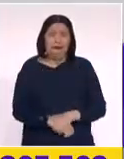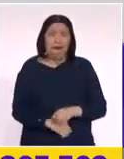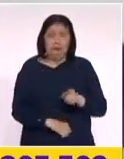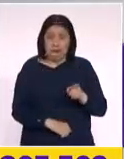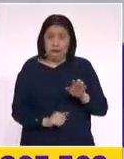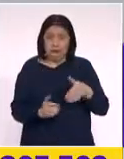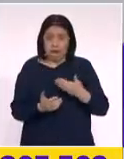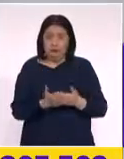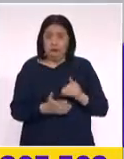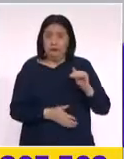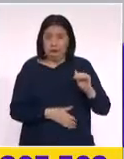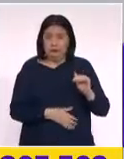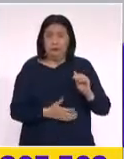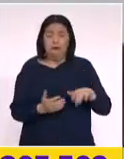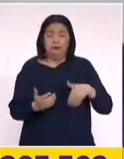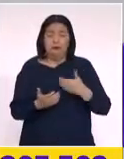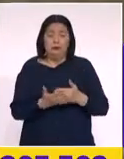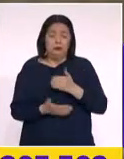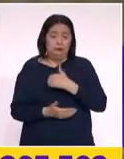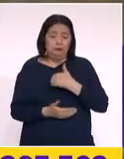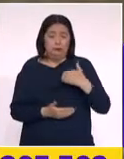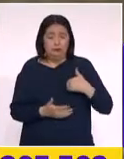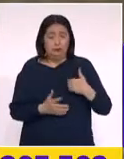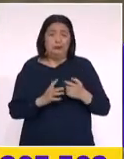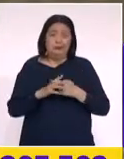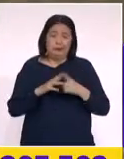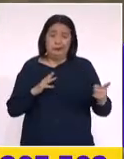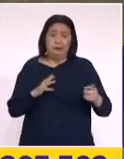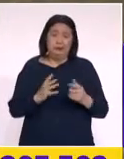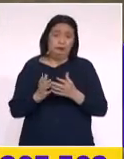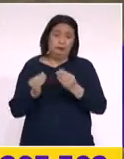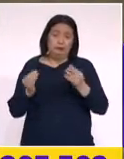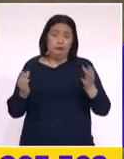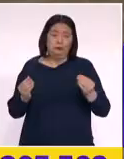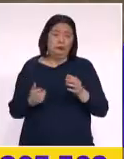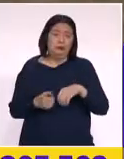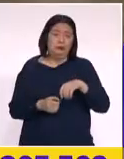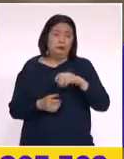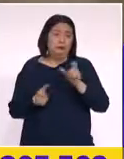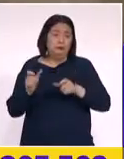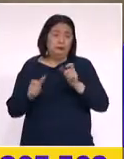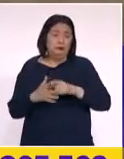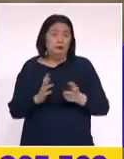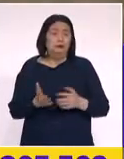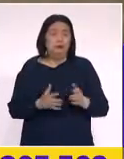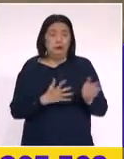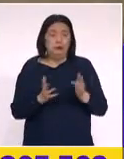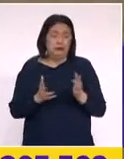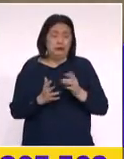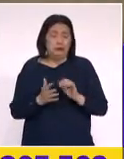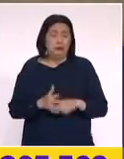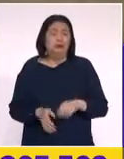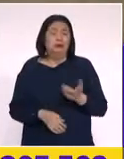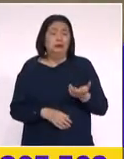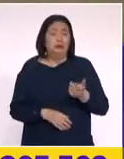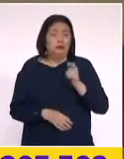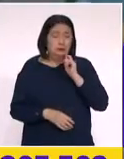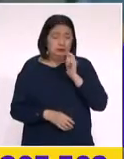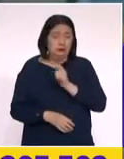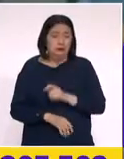Así llega este pequeño a Polonia para huir, al igual que millones de personas, de la guerra que vive Ucrania.